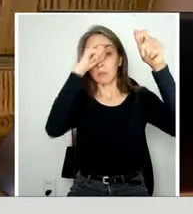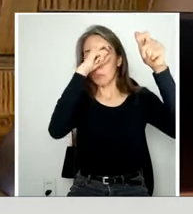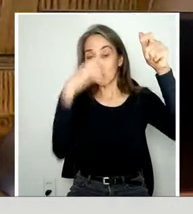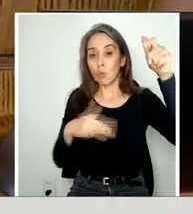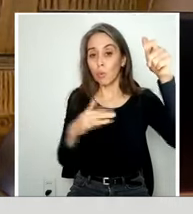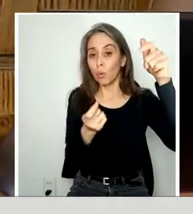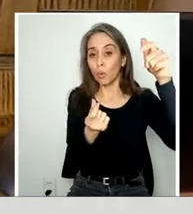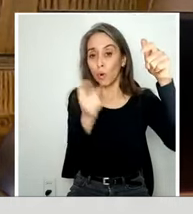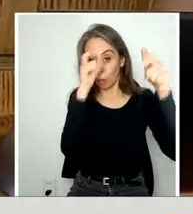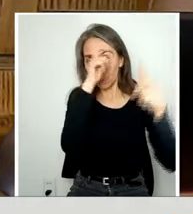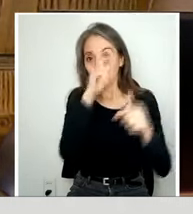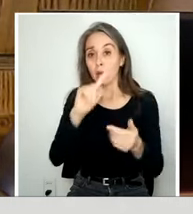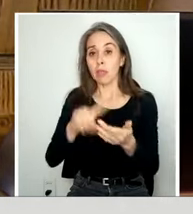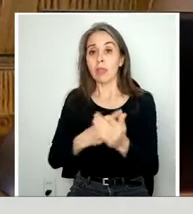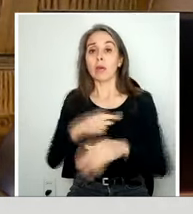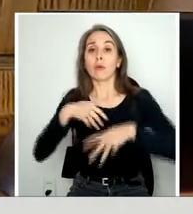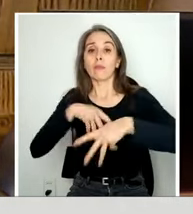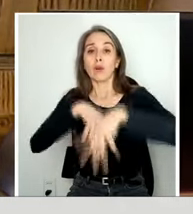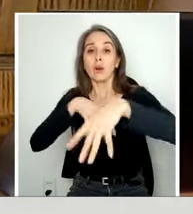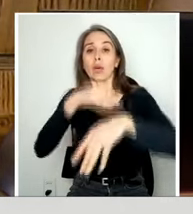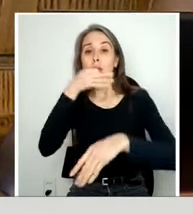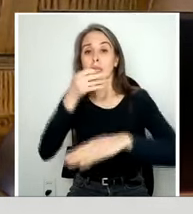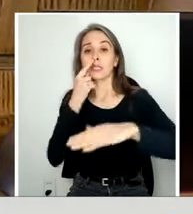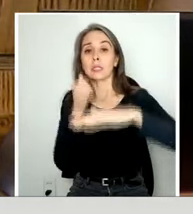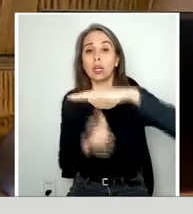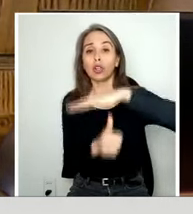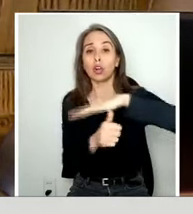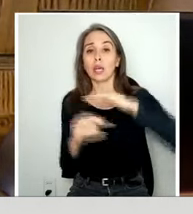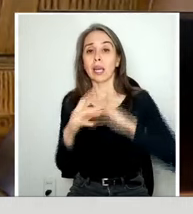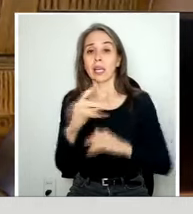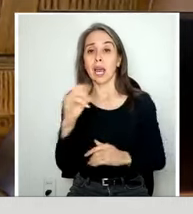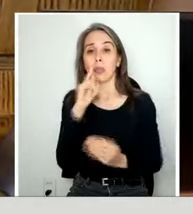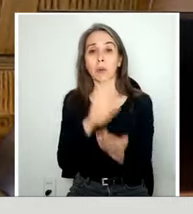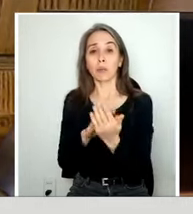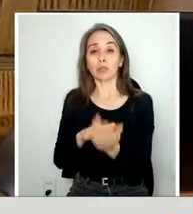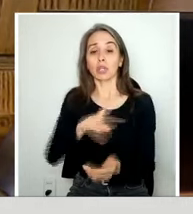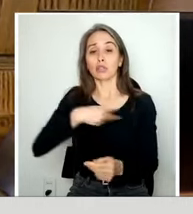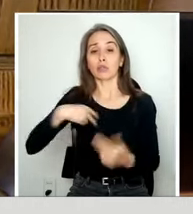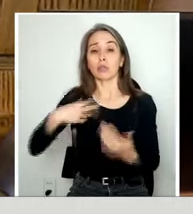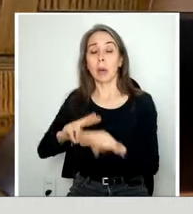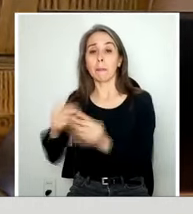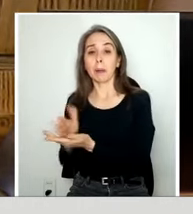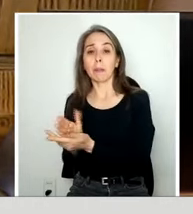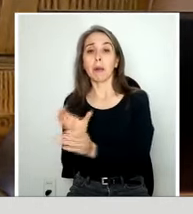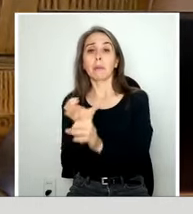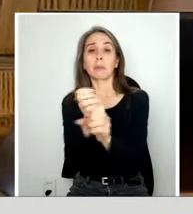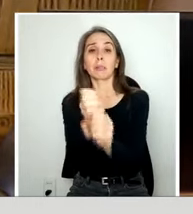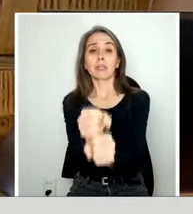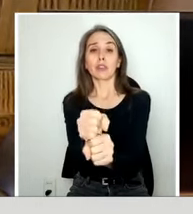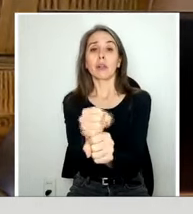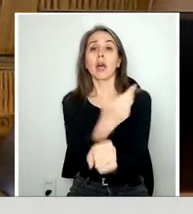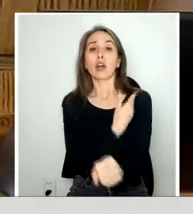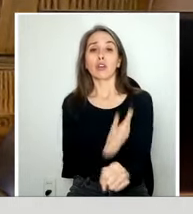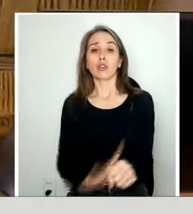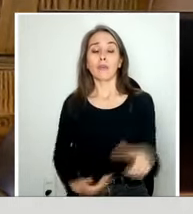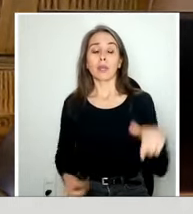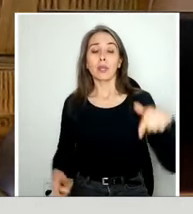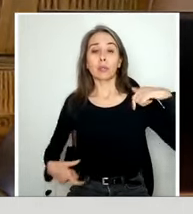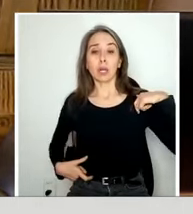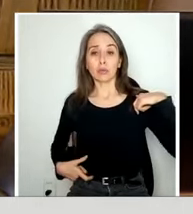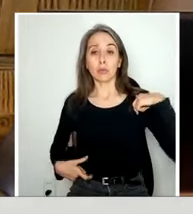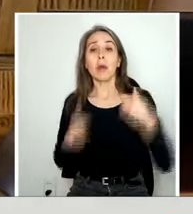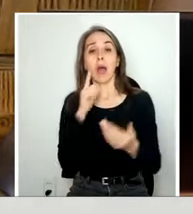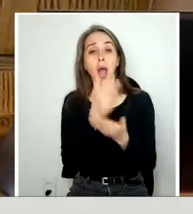movilizarnos dice concejal Hernández demostrar que estamos preparados y presionar esta vez al gobierno de turno tenemos argumentos